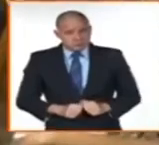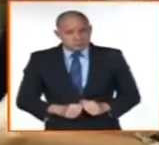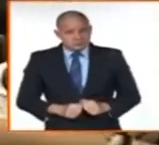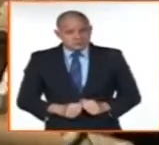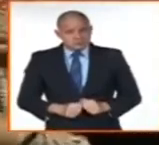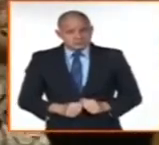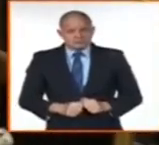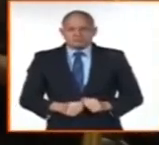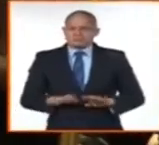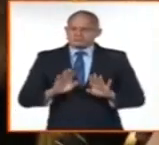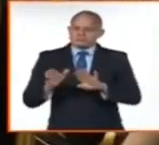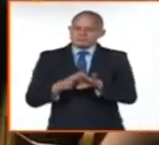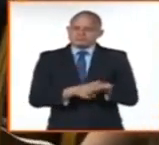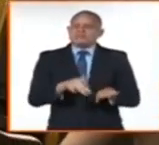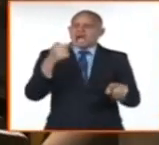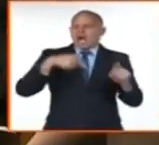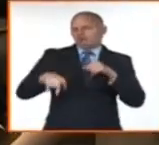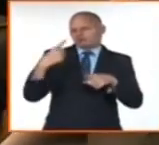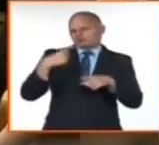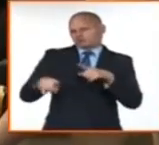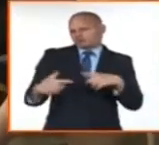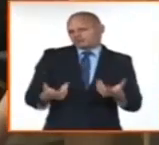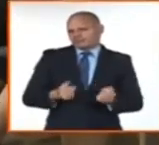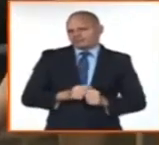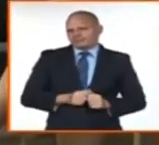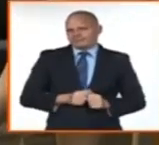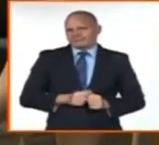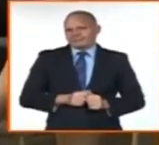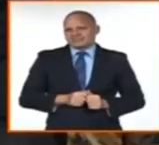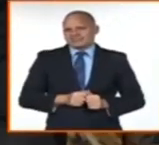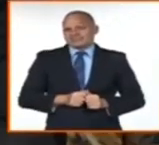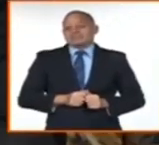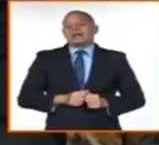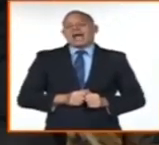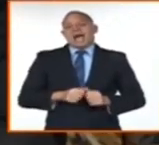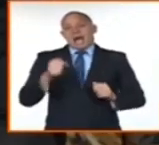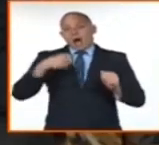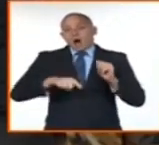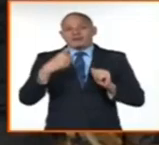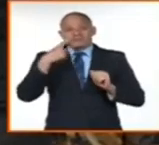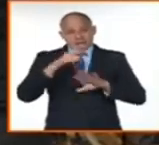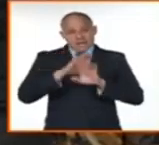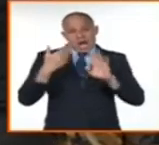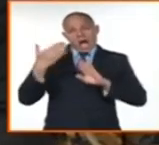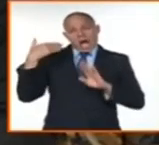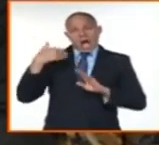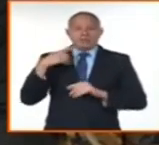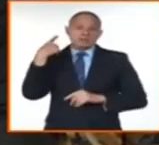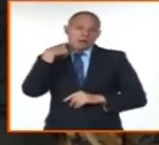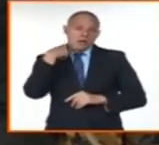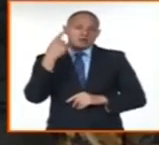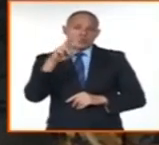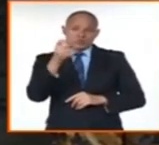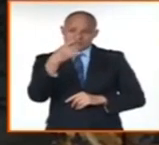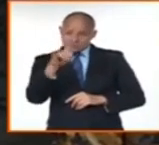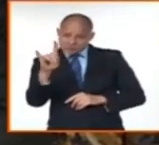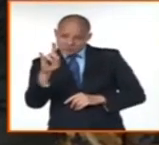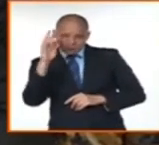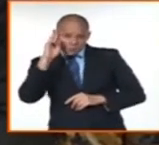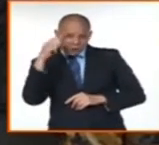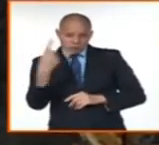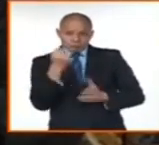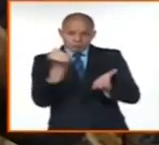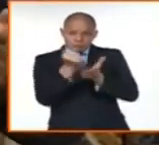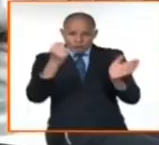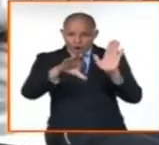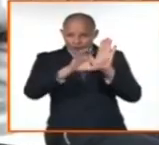un ejercicio legislativo intenso para lograr que la nueva constitución que aprobamos hace 2 años en el menor tiempo posible tenga